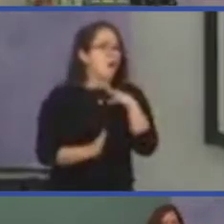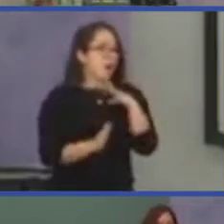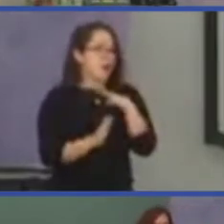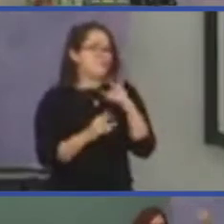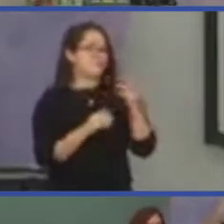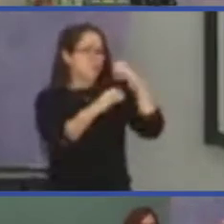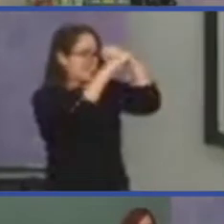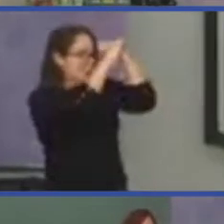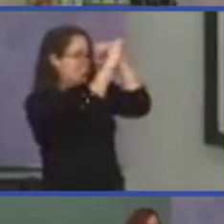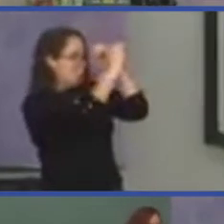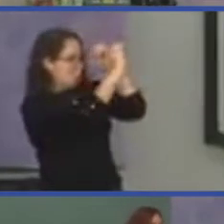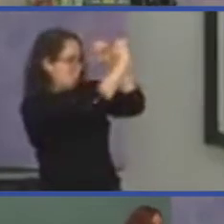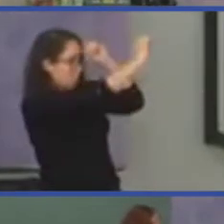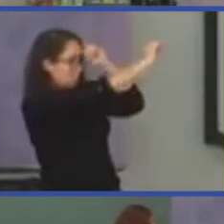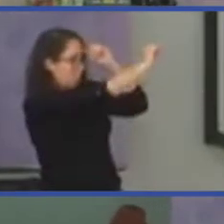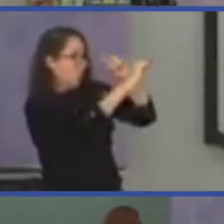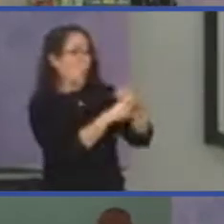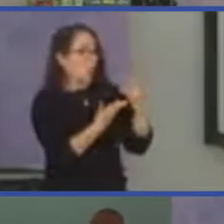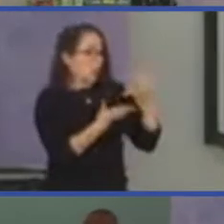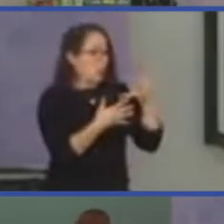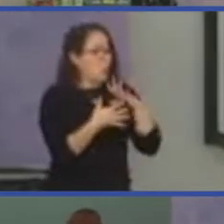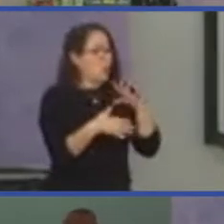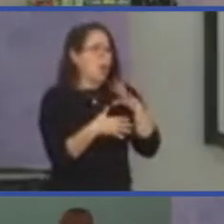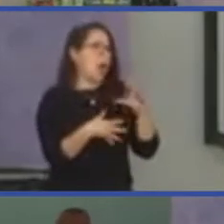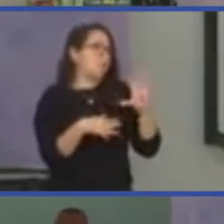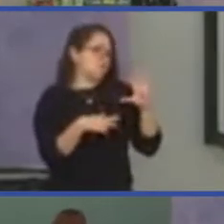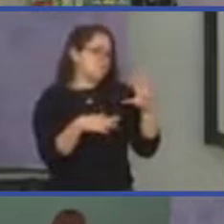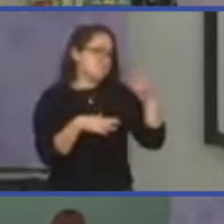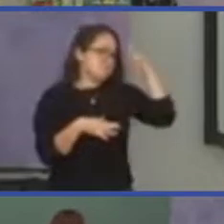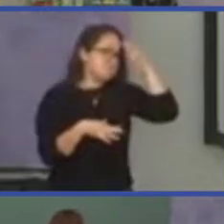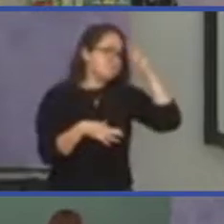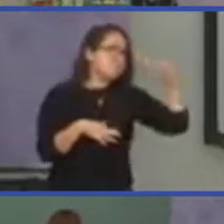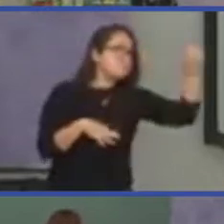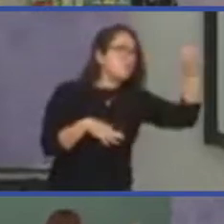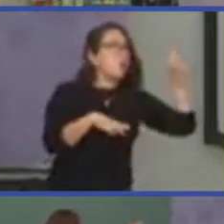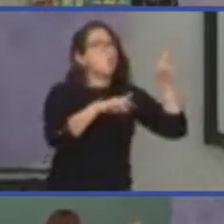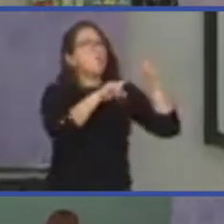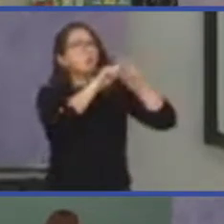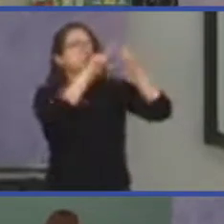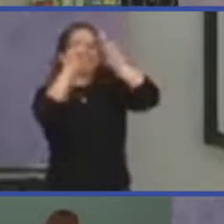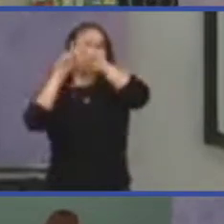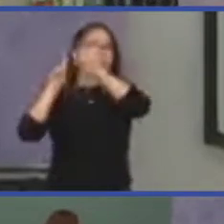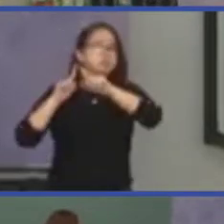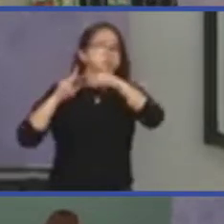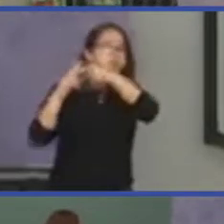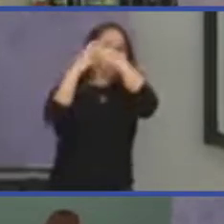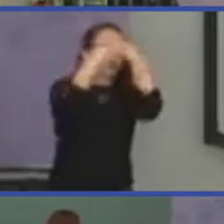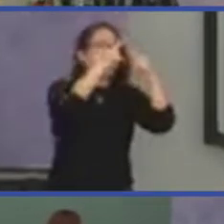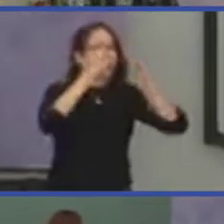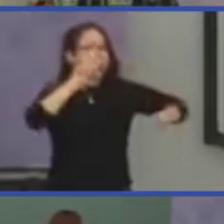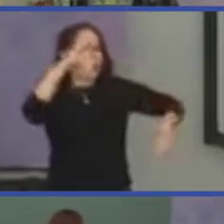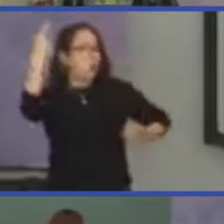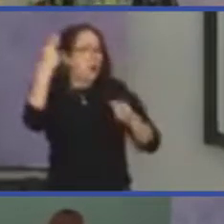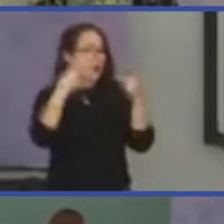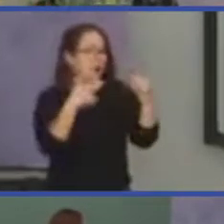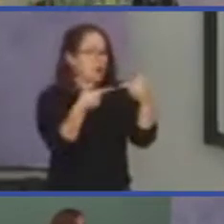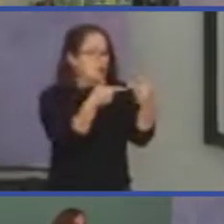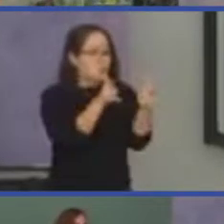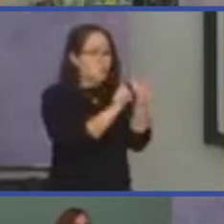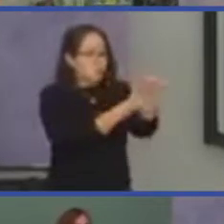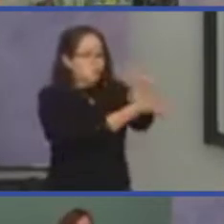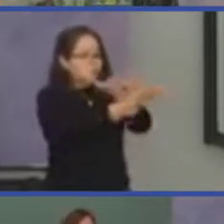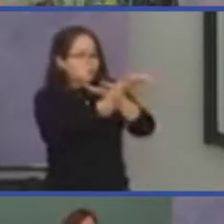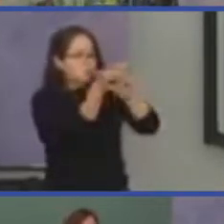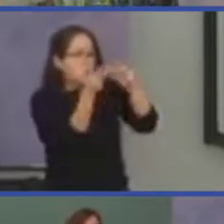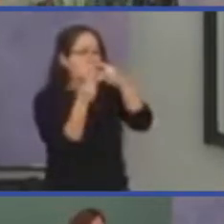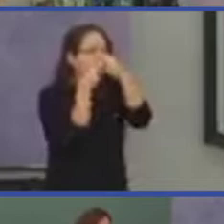está viajando por el universo, por el espacio. Y esta es una imagen de un cúmulo de galaxias. ¿Un cúmulo de